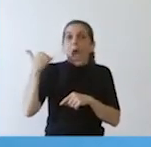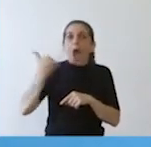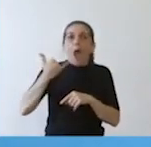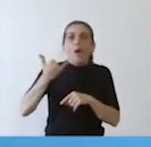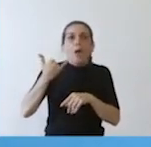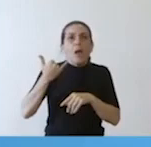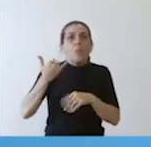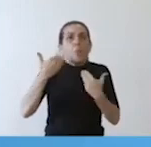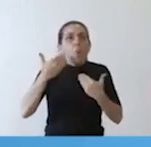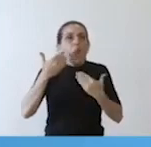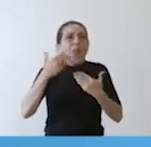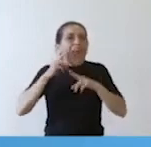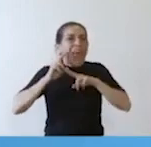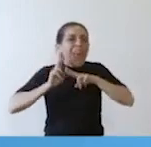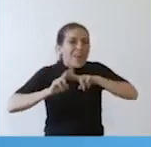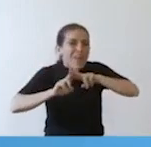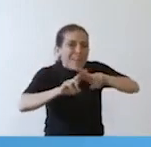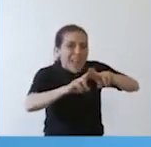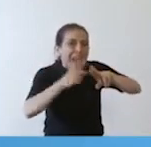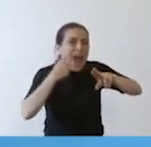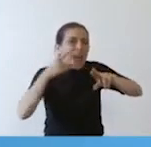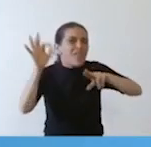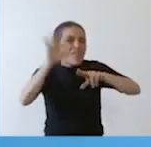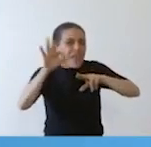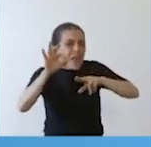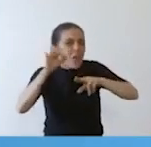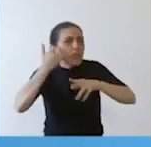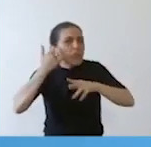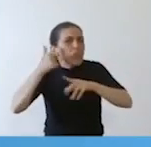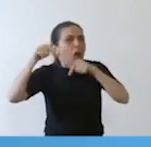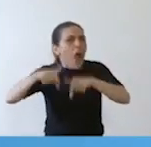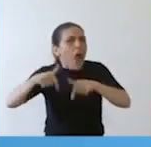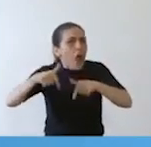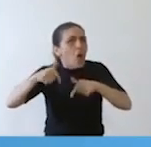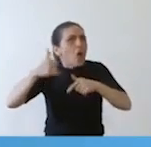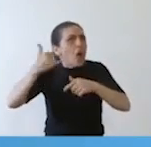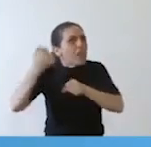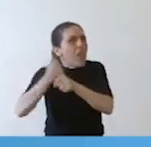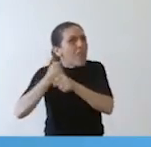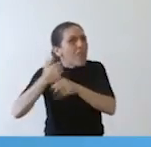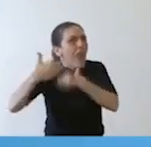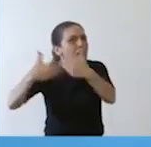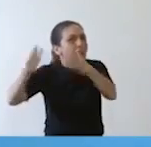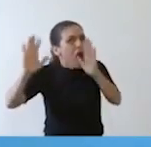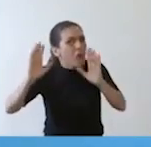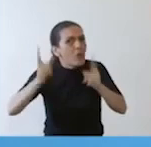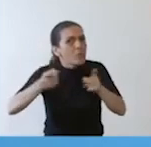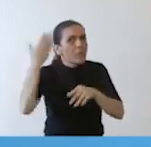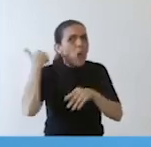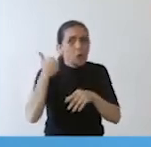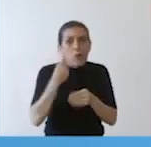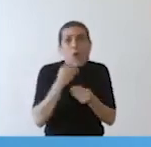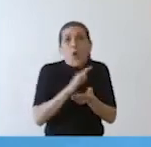secuenciar el virus, y ya está trabajando con los kits diagnósticos que se desarrollaron,